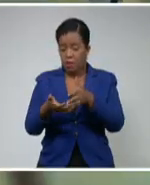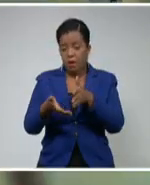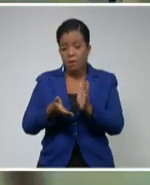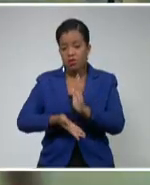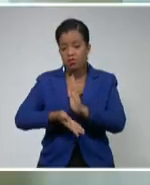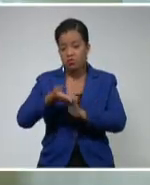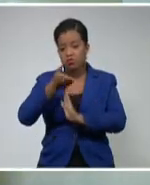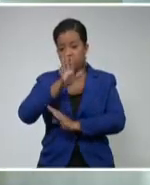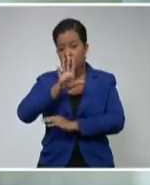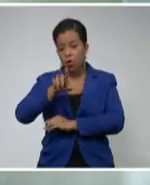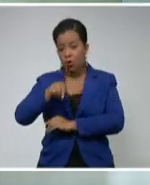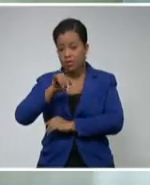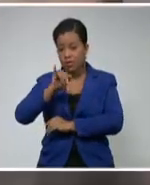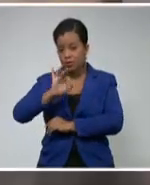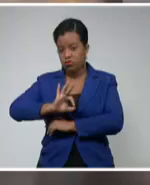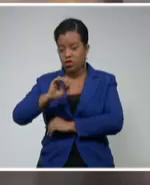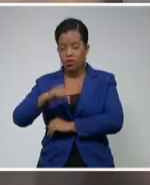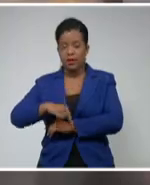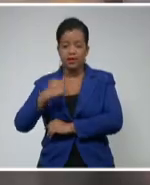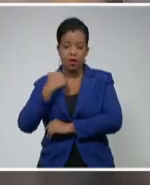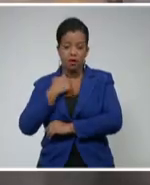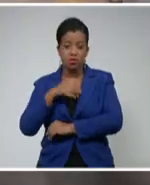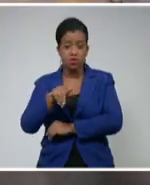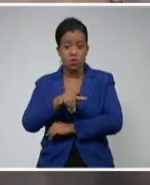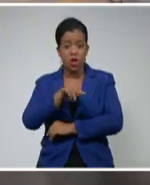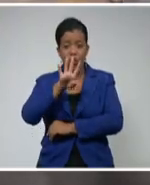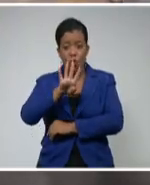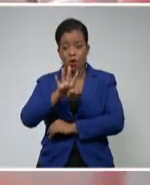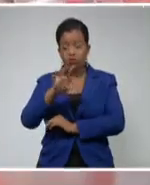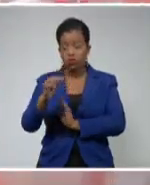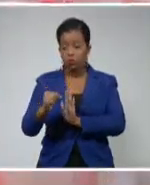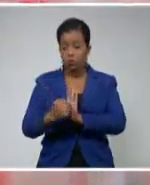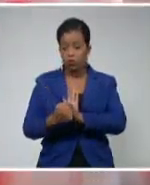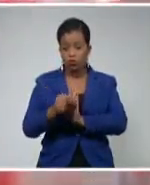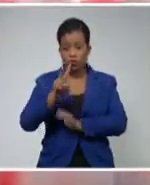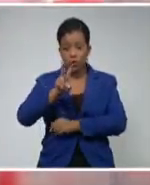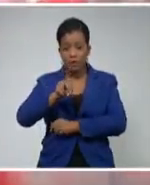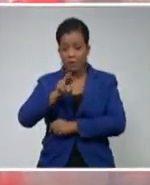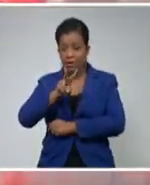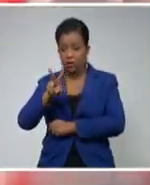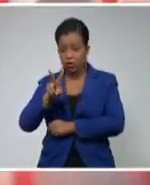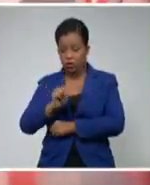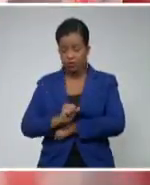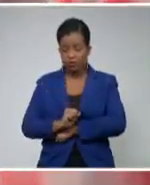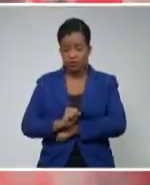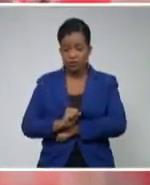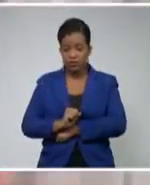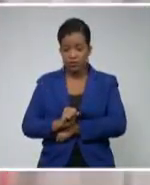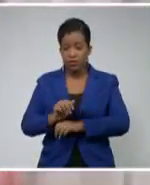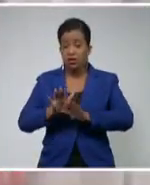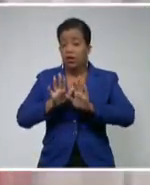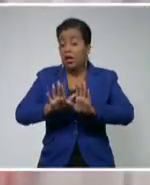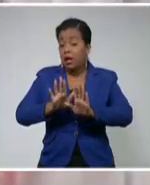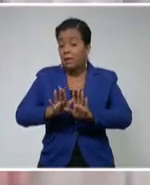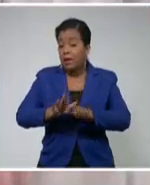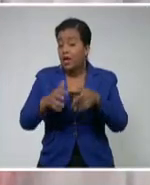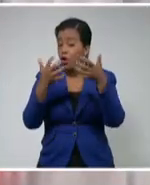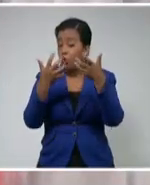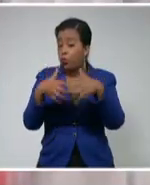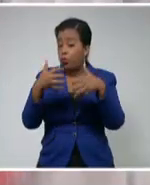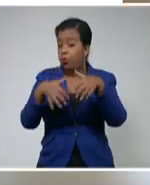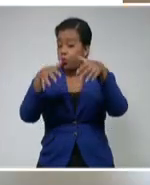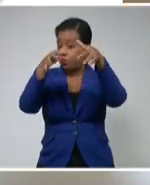5,6% este año y de 4 puntos porcentuales en 2022. Espera además que la producción global